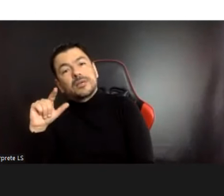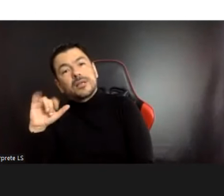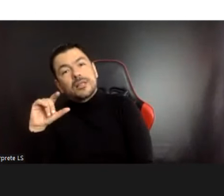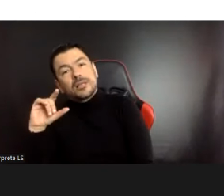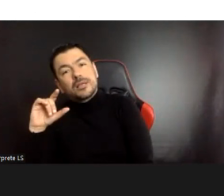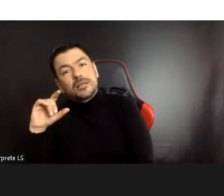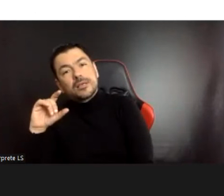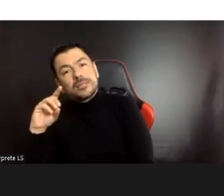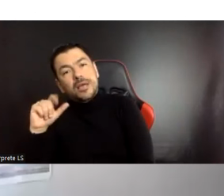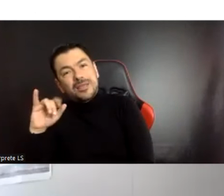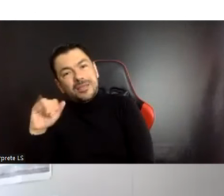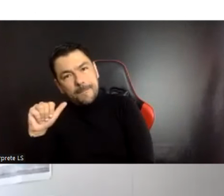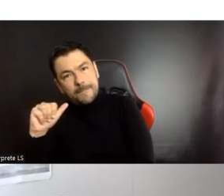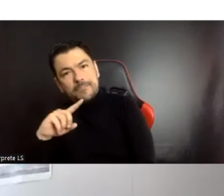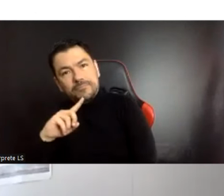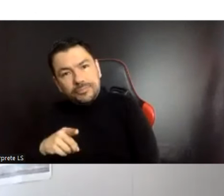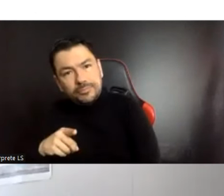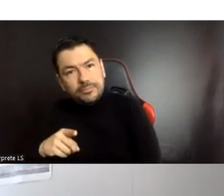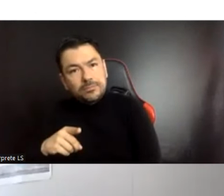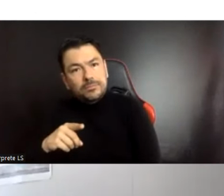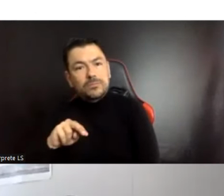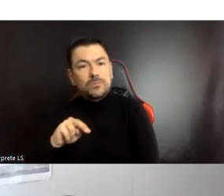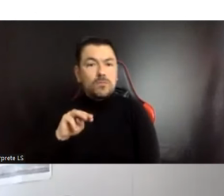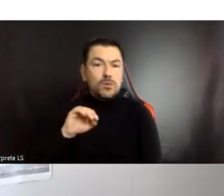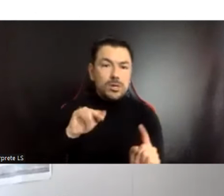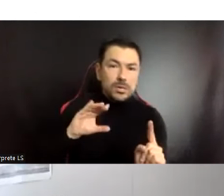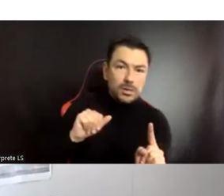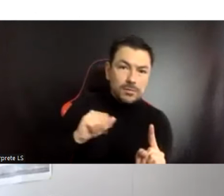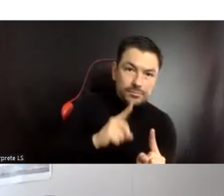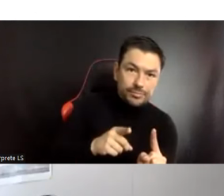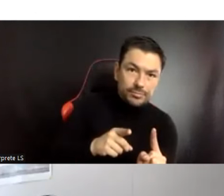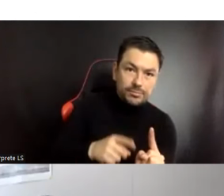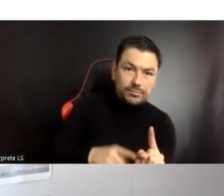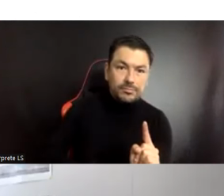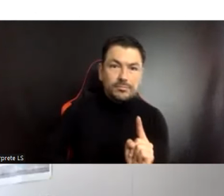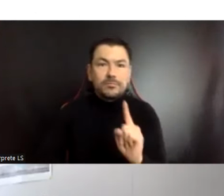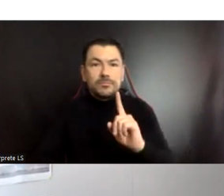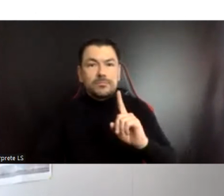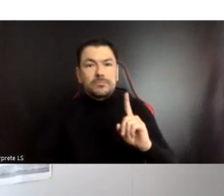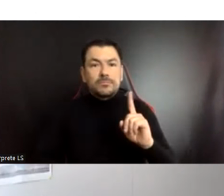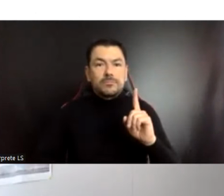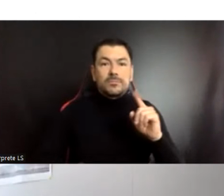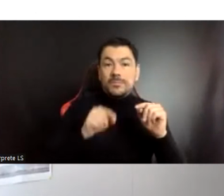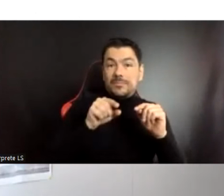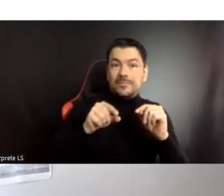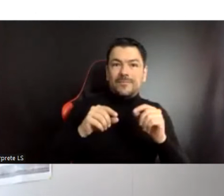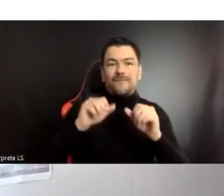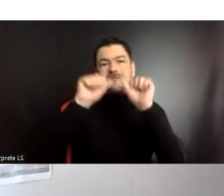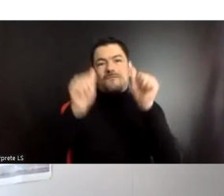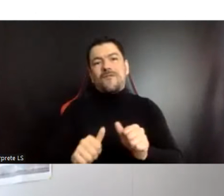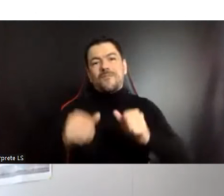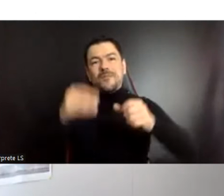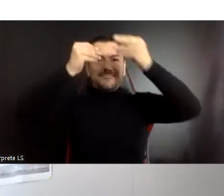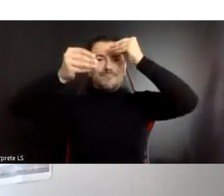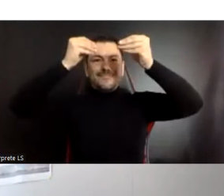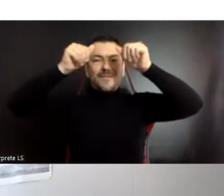miramos los estilos de aprendizaje, algunos aprenden escuchando, otros viendo, otros leyendo, otros